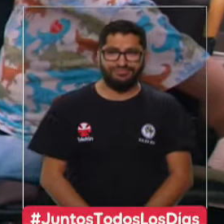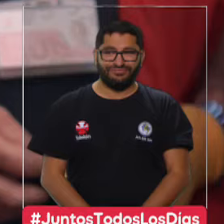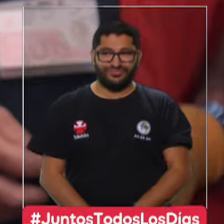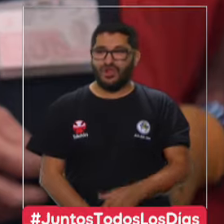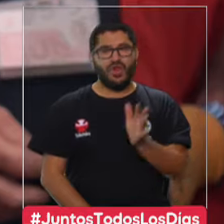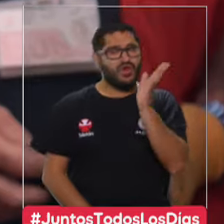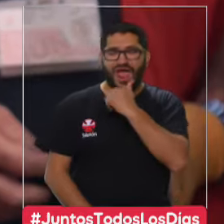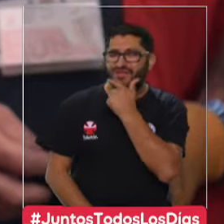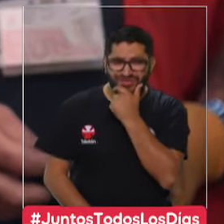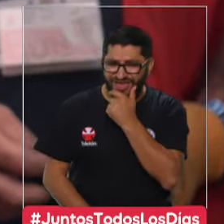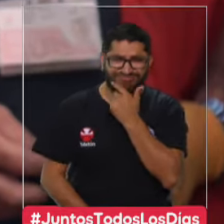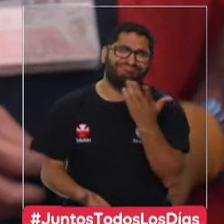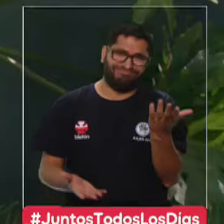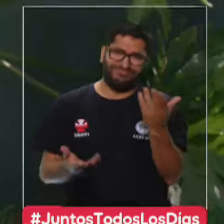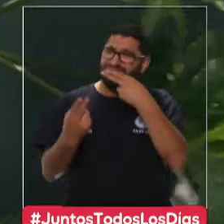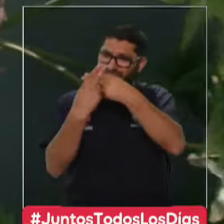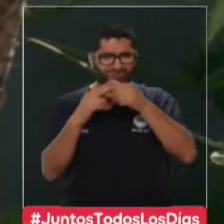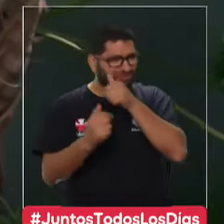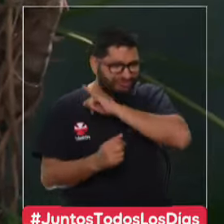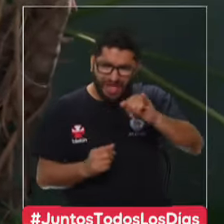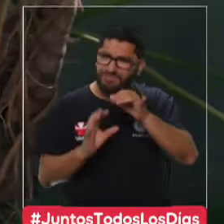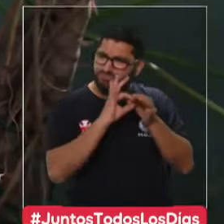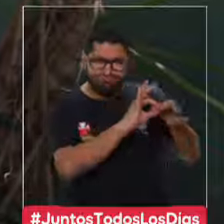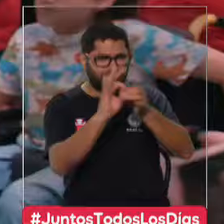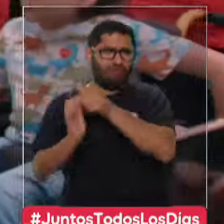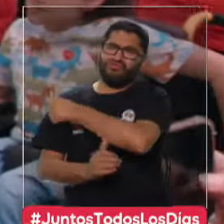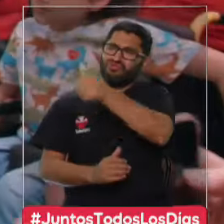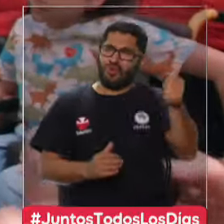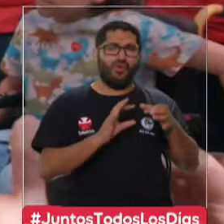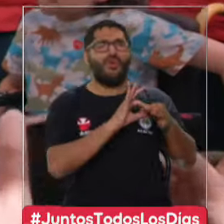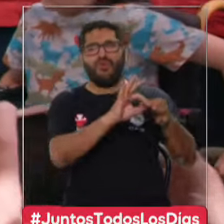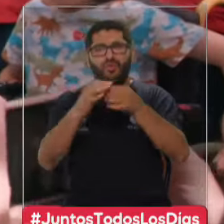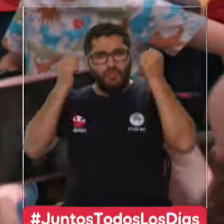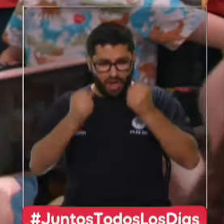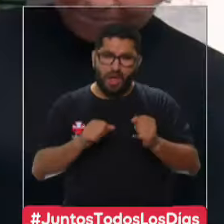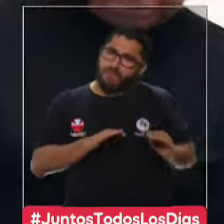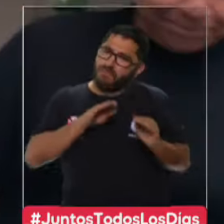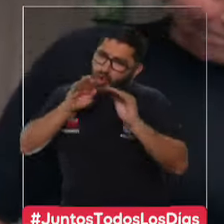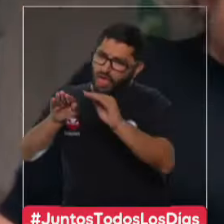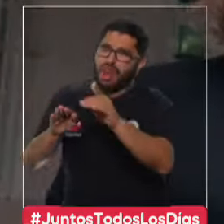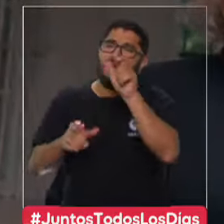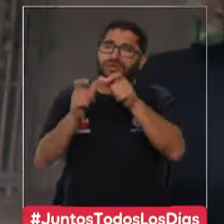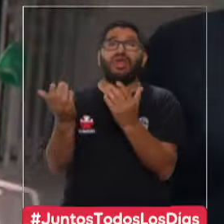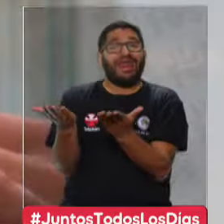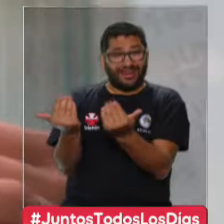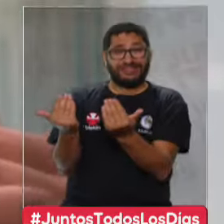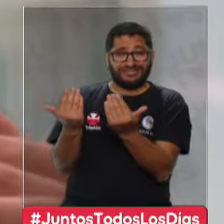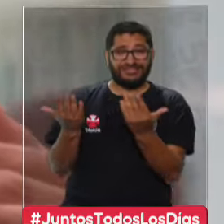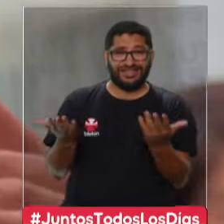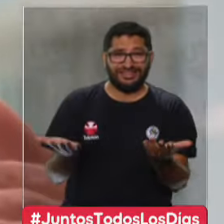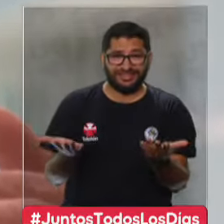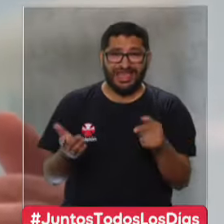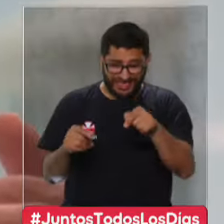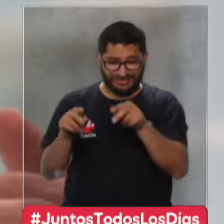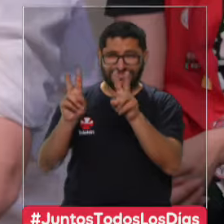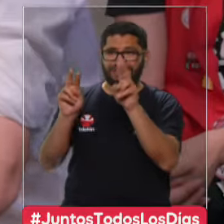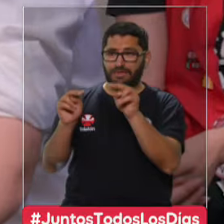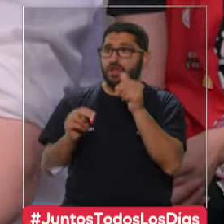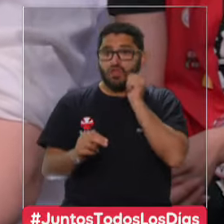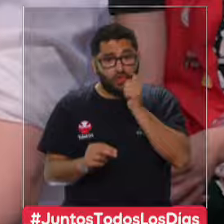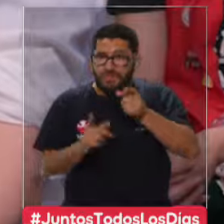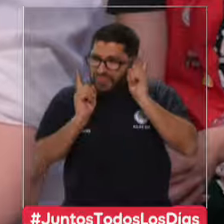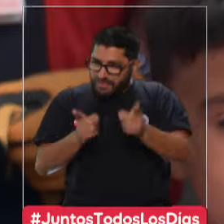chilenos. Porque lo que logra la Teletón, en donde todos nos unimos para apoyar a quienes lo necesitan, es algo que debiera ser de todos los días. Como dice